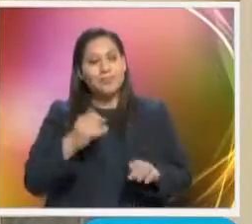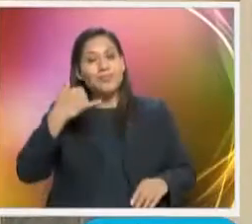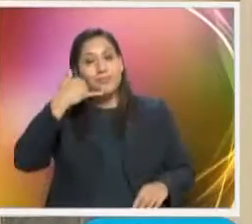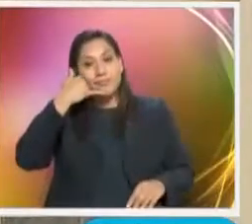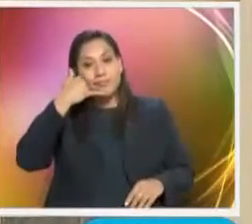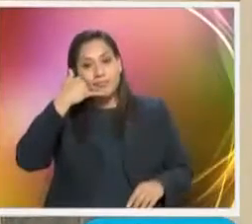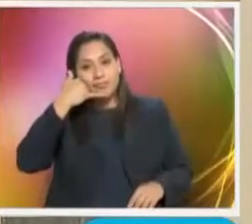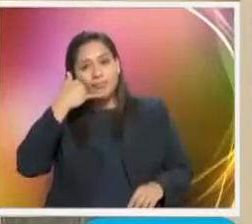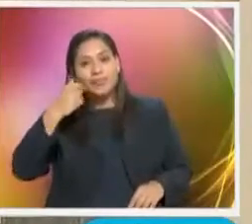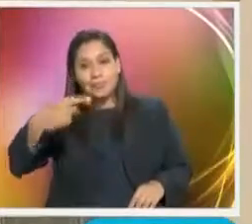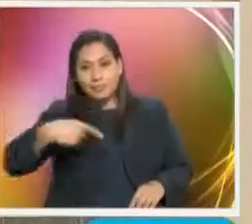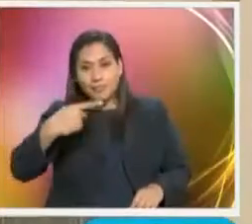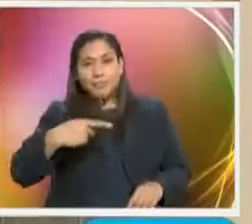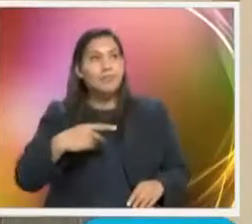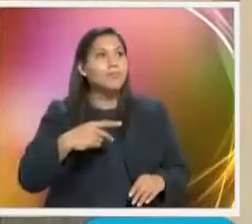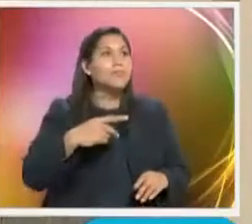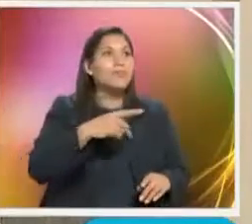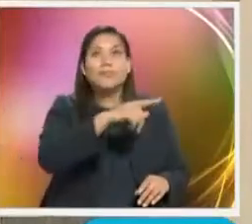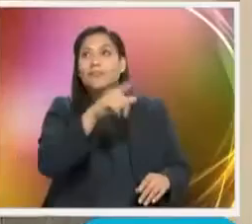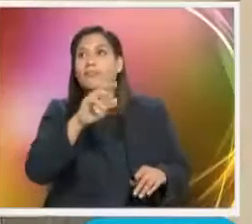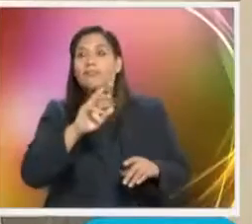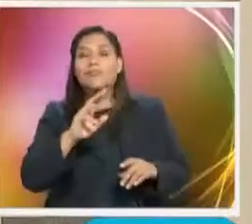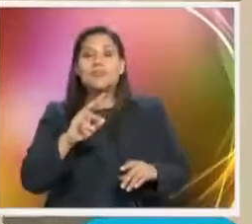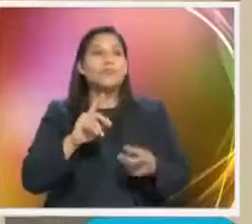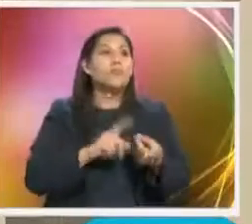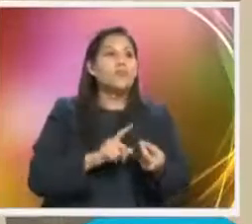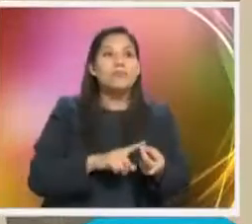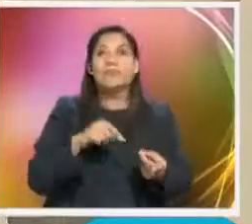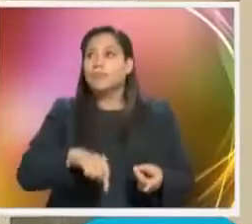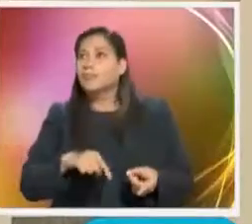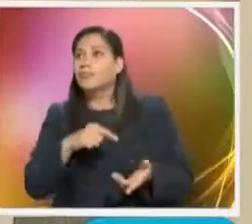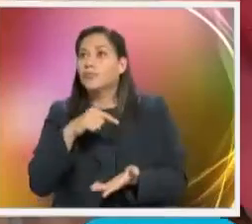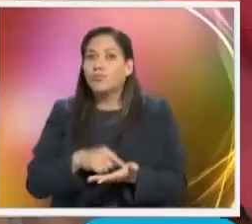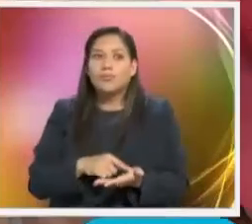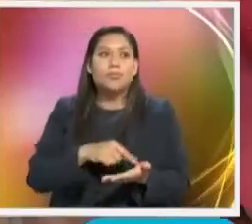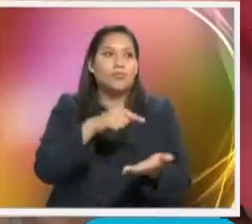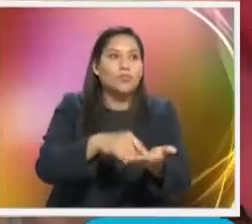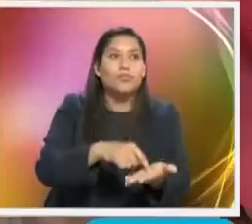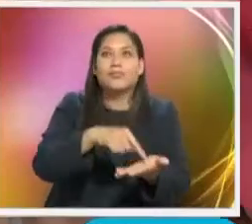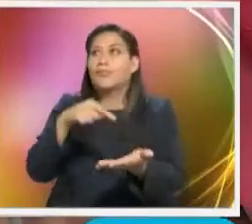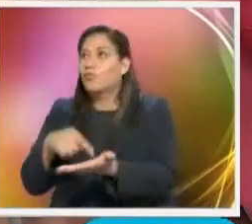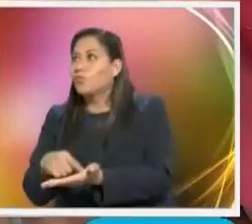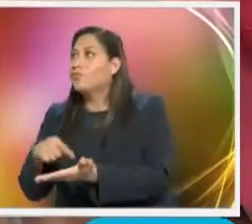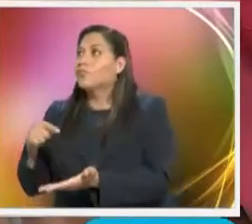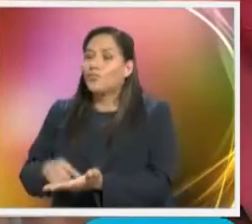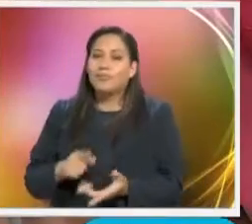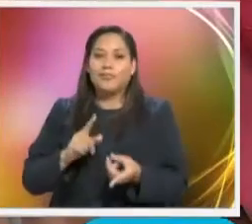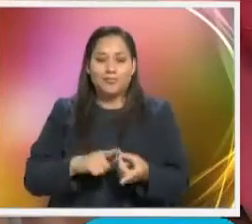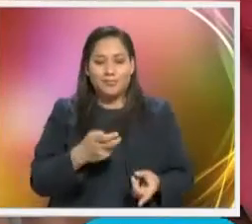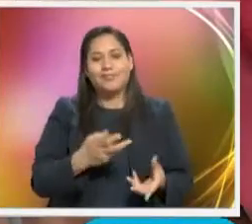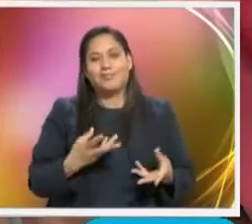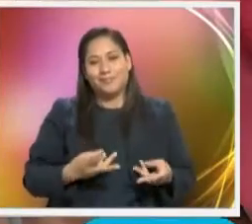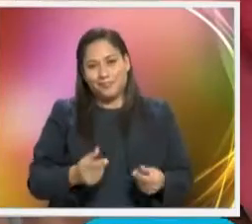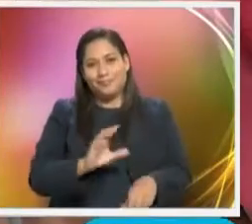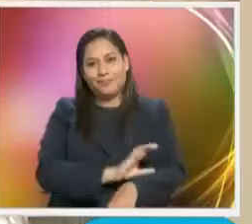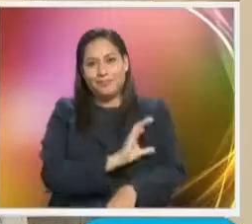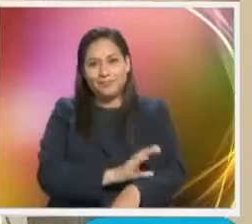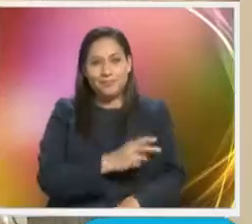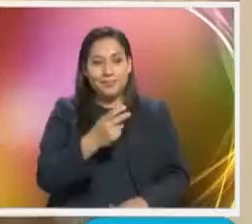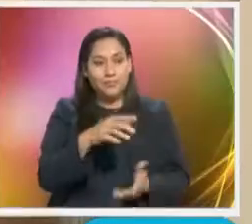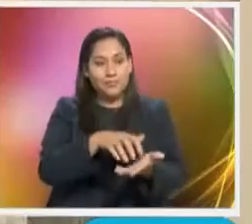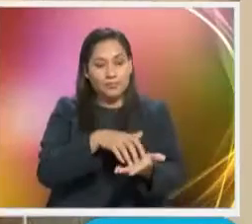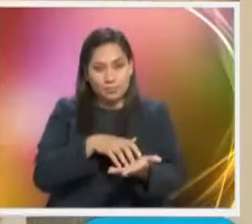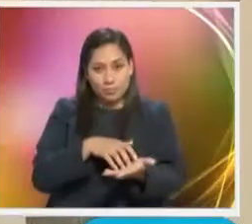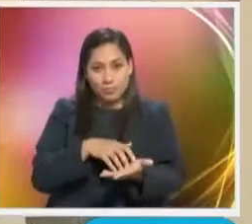esté preguntando en modo, tengo red, está al mismo tiempo diciendo en dónde estoy, y todo eso le consume energía. Este tipo de